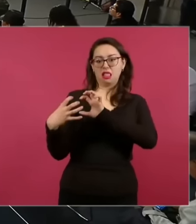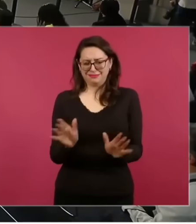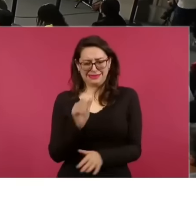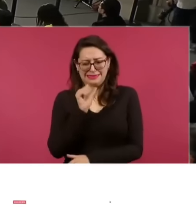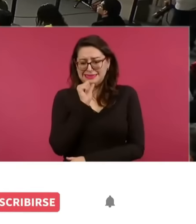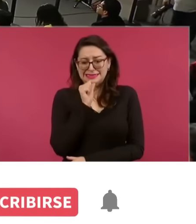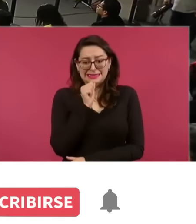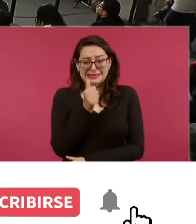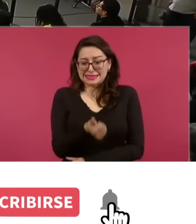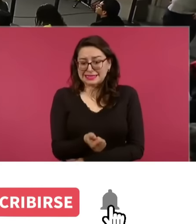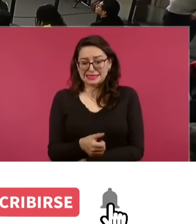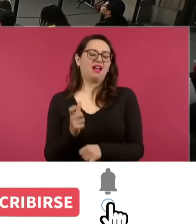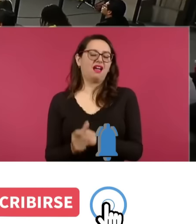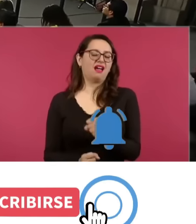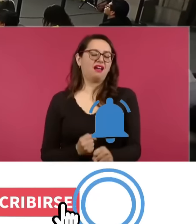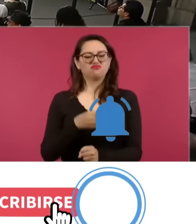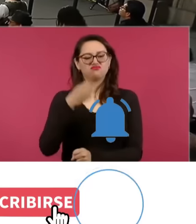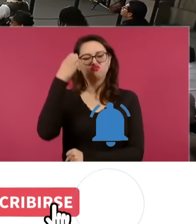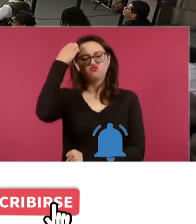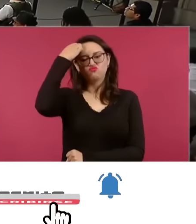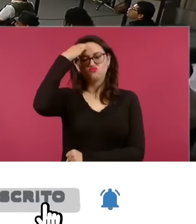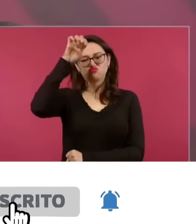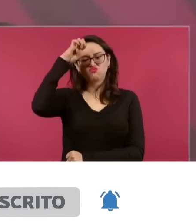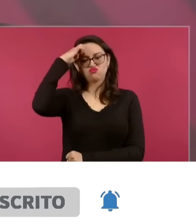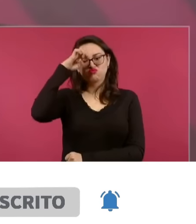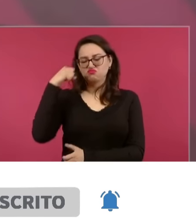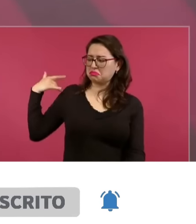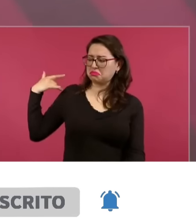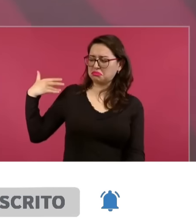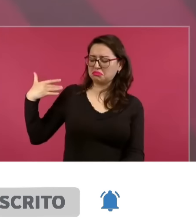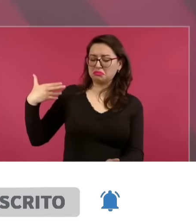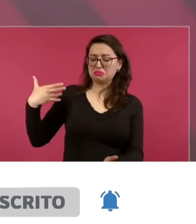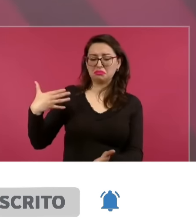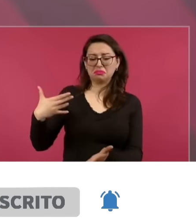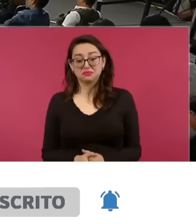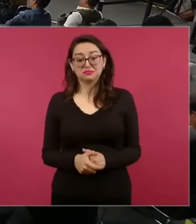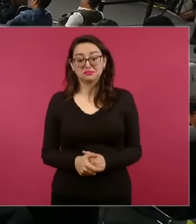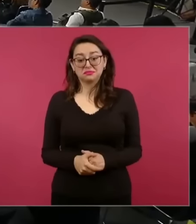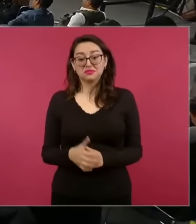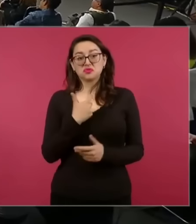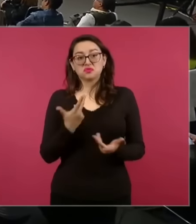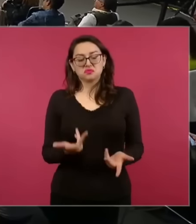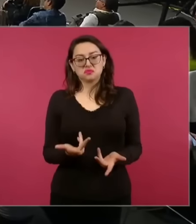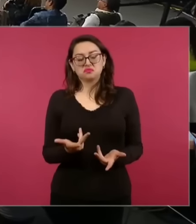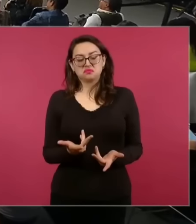nada. Llevo tiempo luchando y brincando obstáculos. Soy corredor de